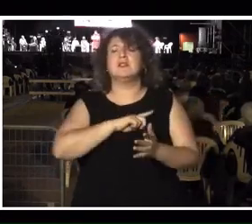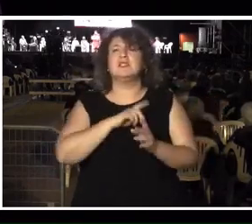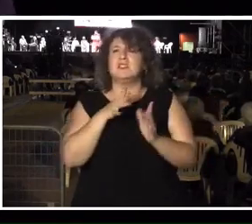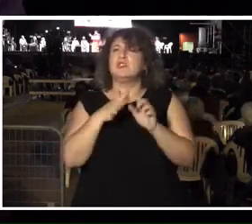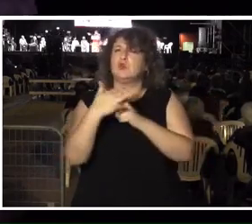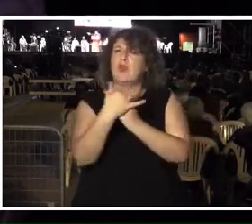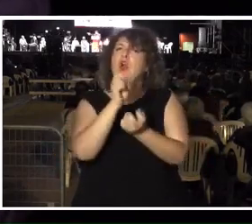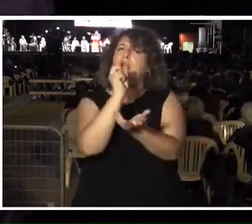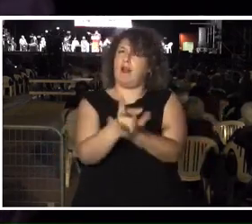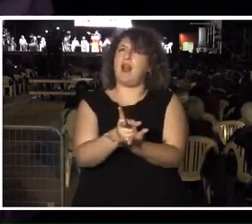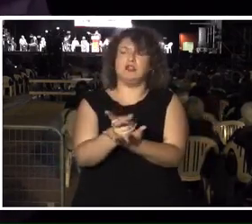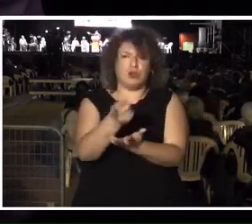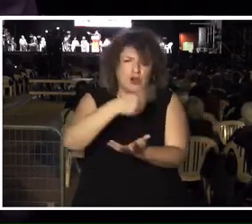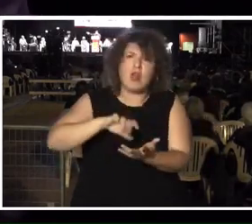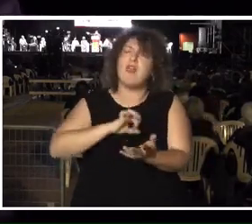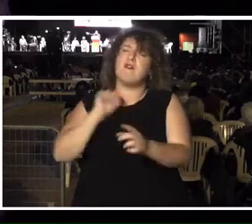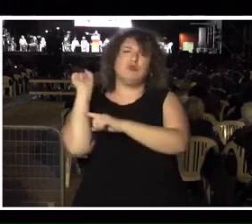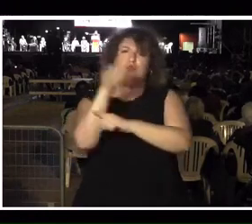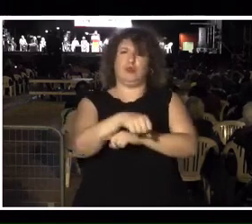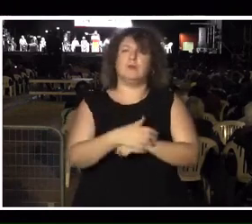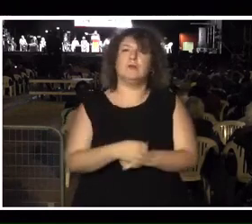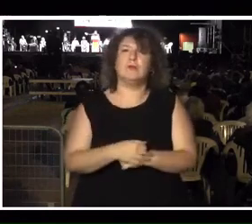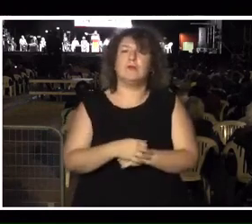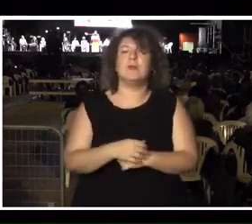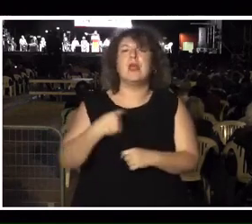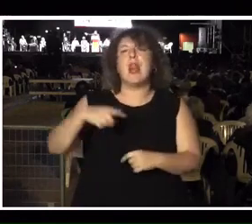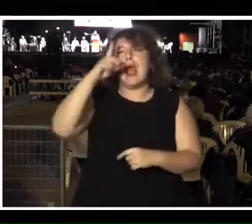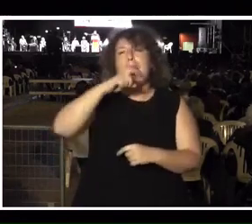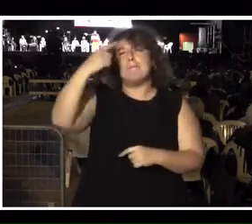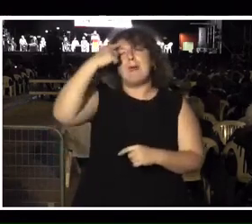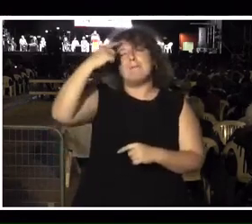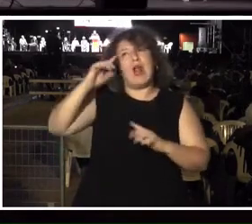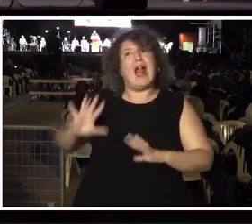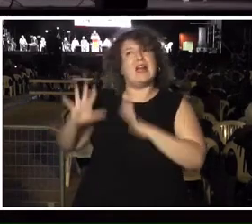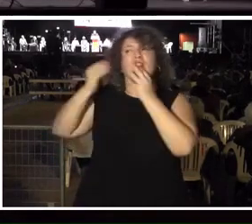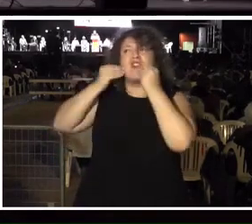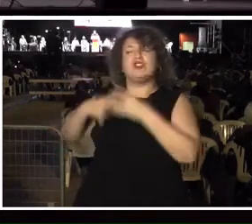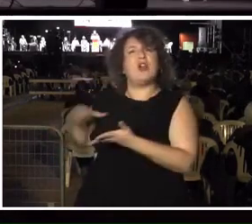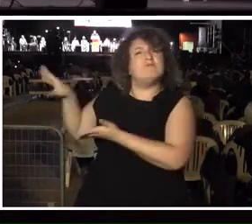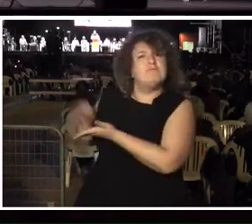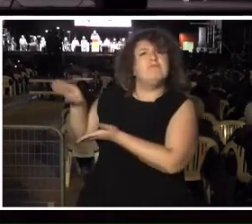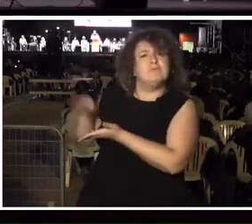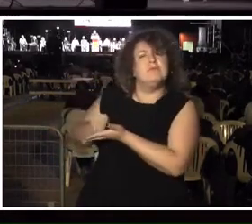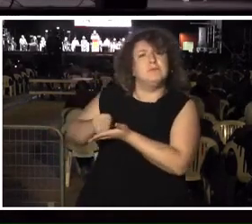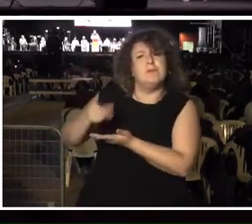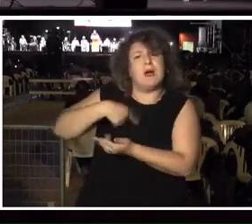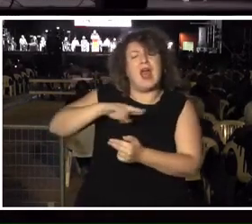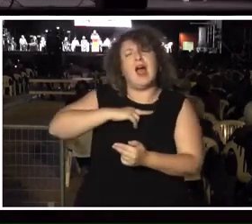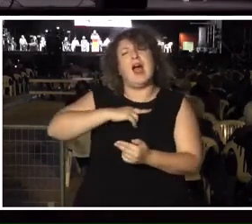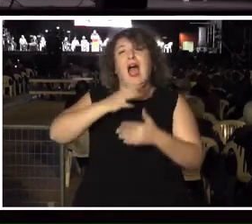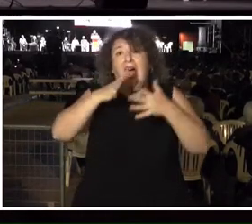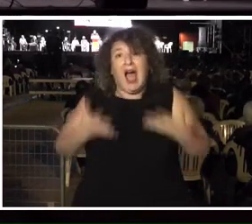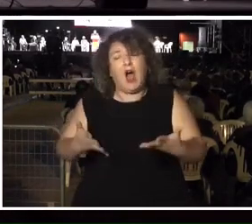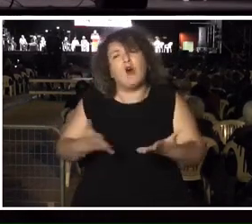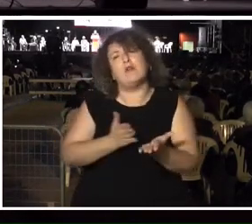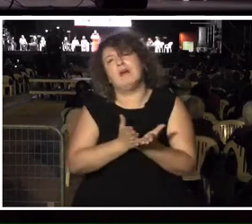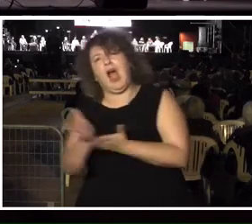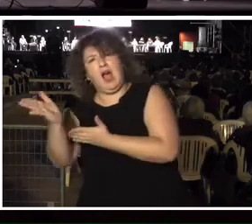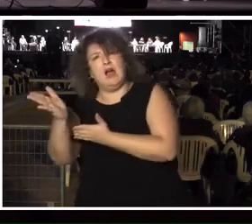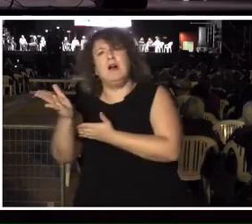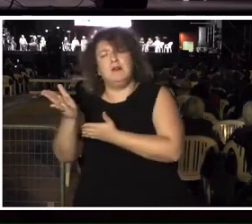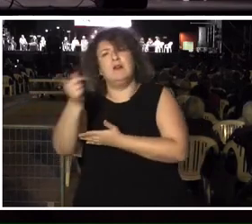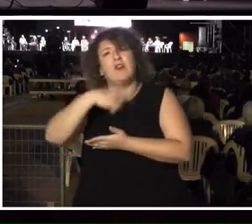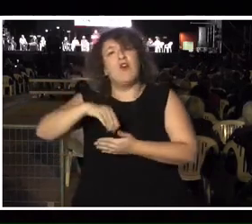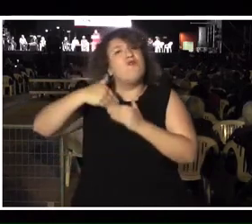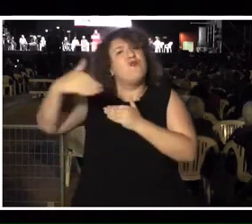nosotras. Honremos la memoria de las revolucionarias que jalonan nuestra historia. Construyamos la alternativa en el presente y ganemos